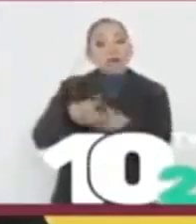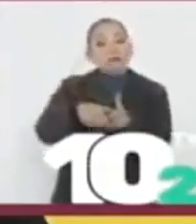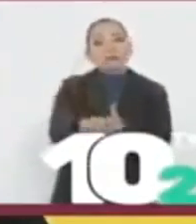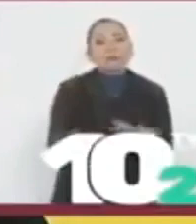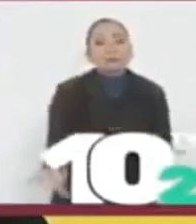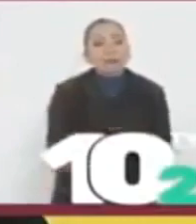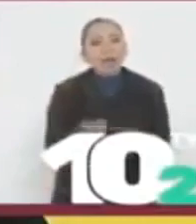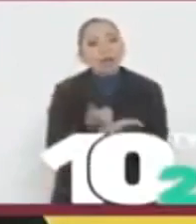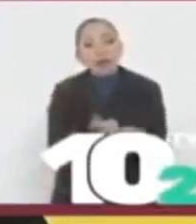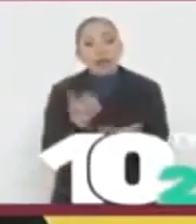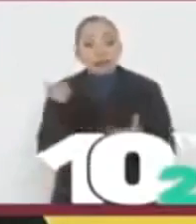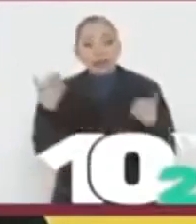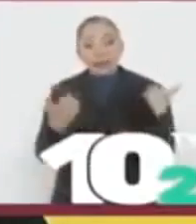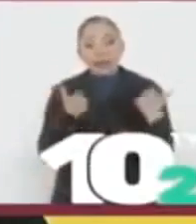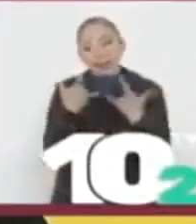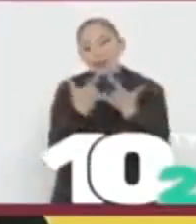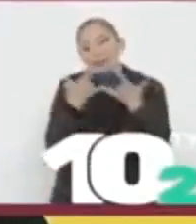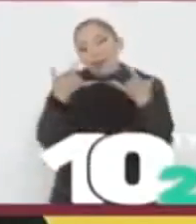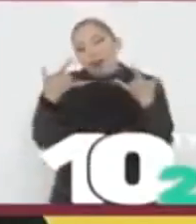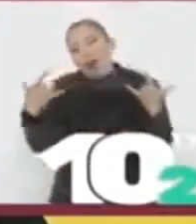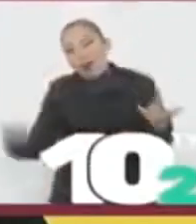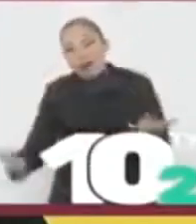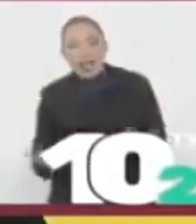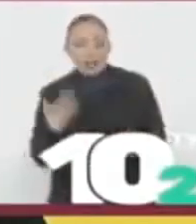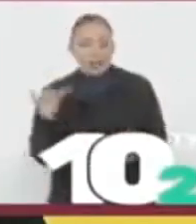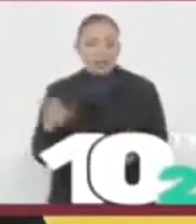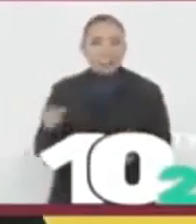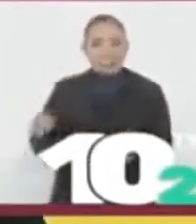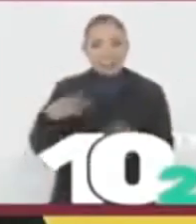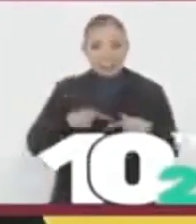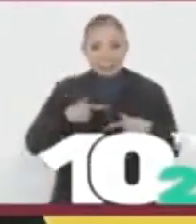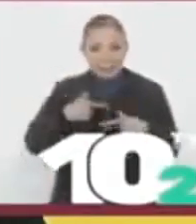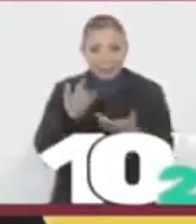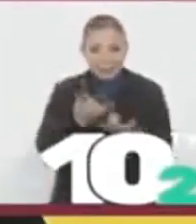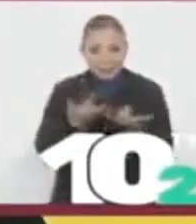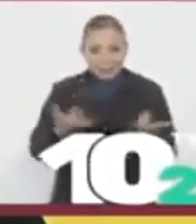efectos, además de entretenerse con las aventuras imposibles del personaje.